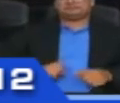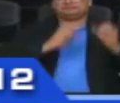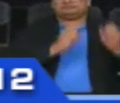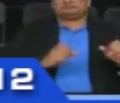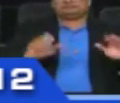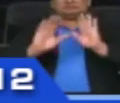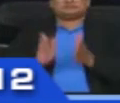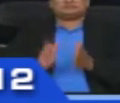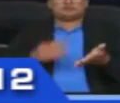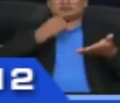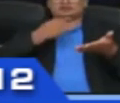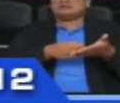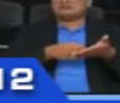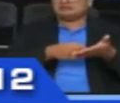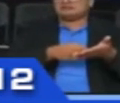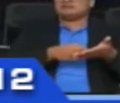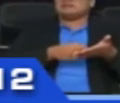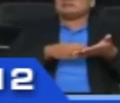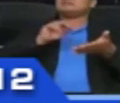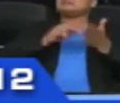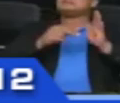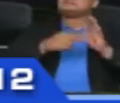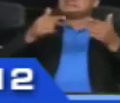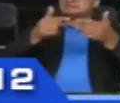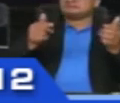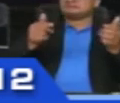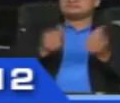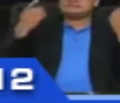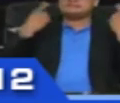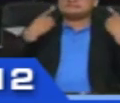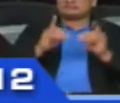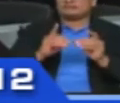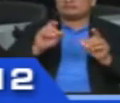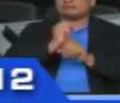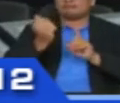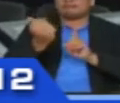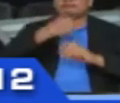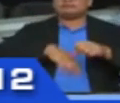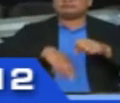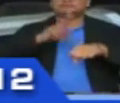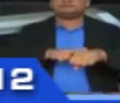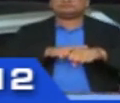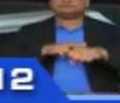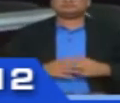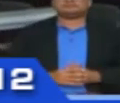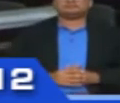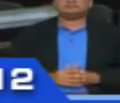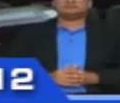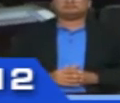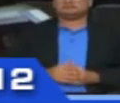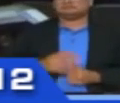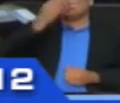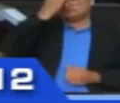que se debe establecer un debido proceso para endilgarle a cualquier ciudadano